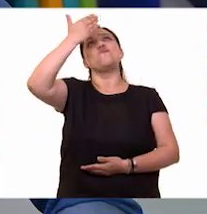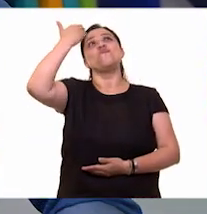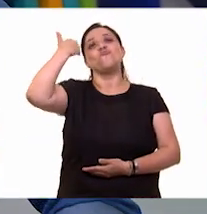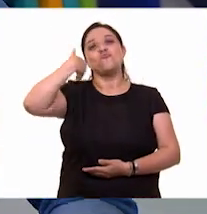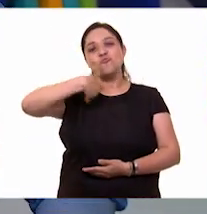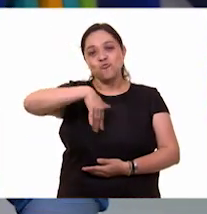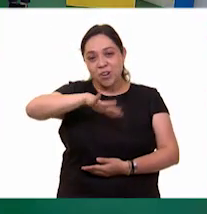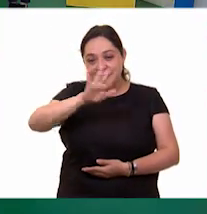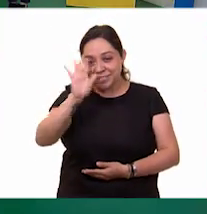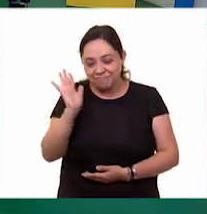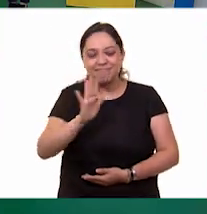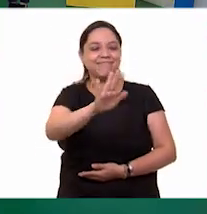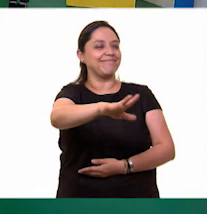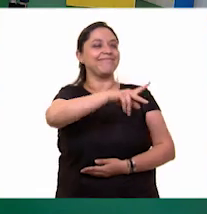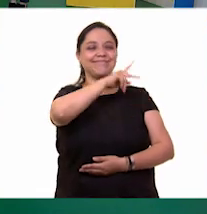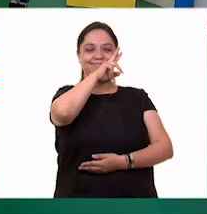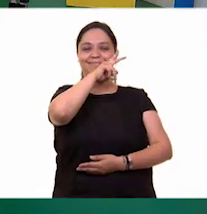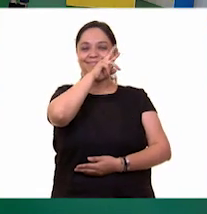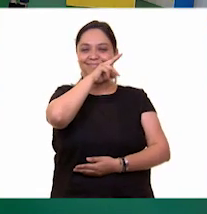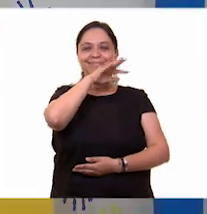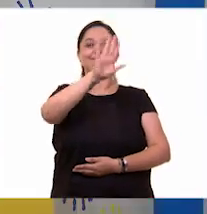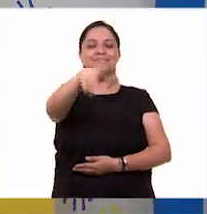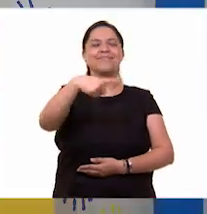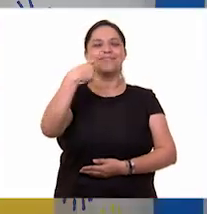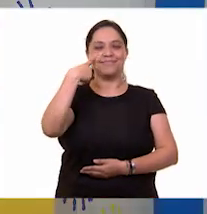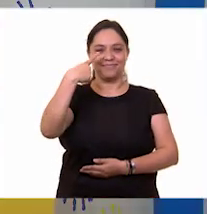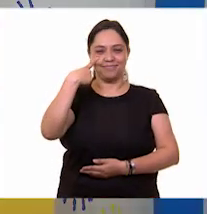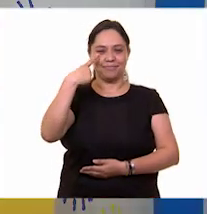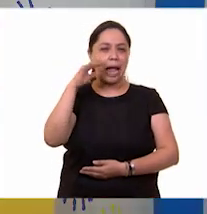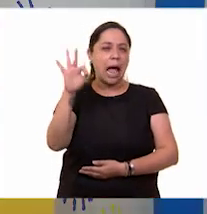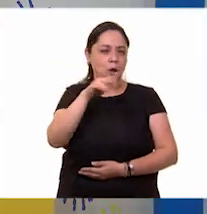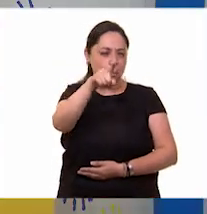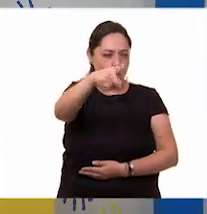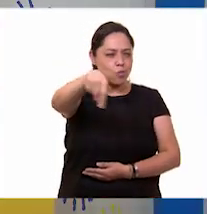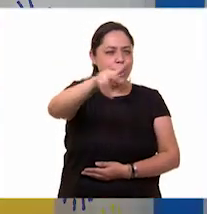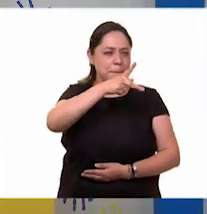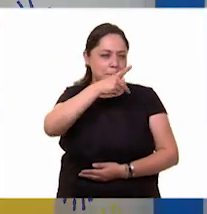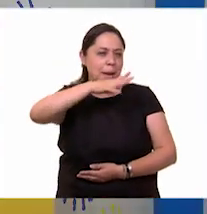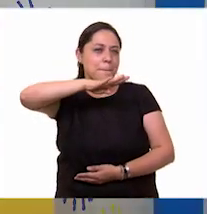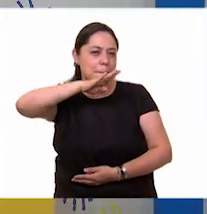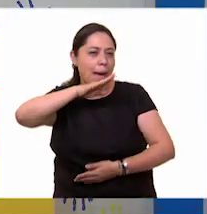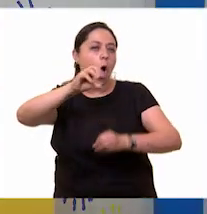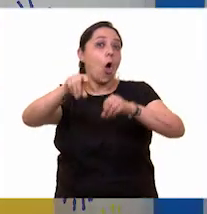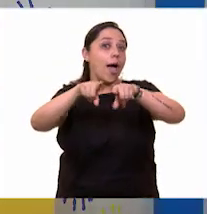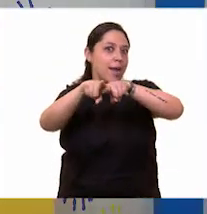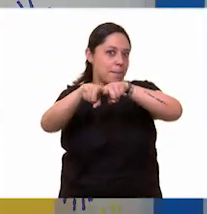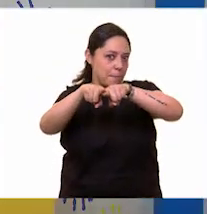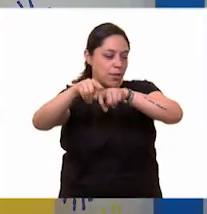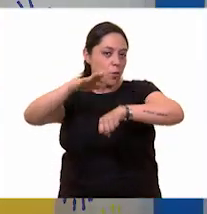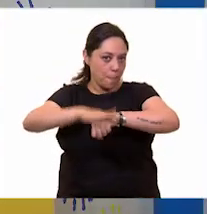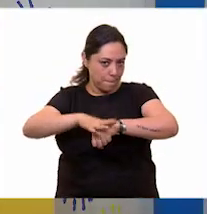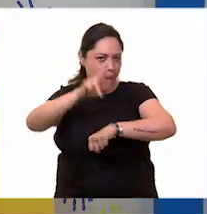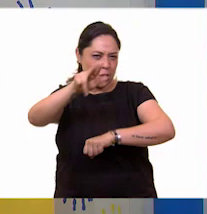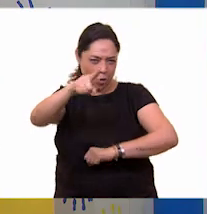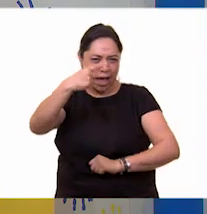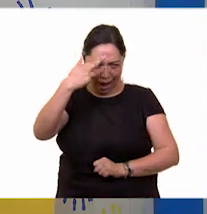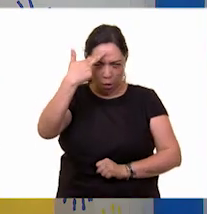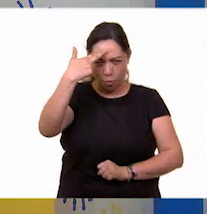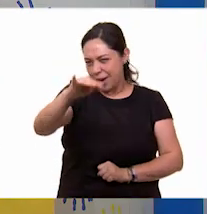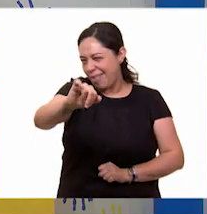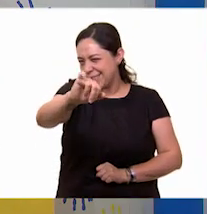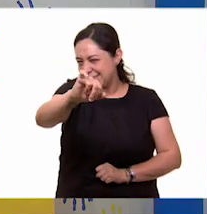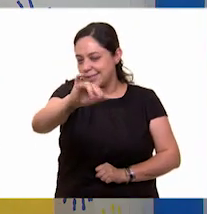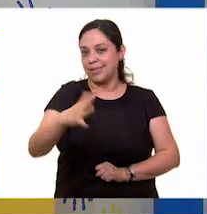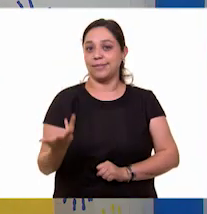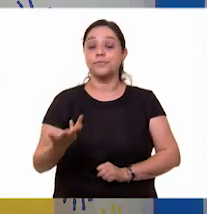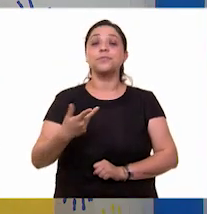maestra. No te preocupes, pero a lo mejor a los papás de nuestras niñas y niños o a los hermanos mayores sí recuerdan esta parte